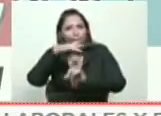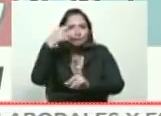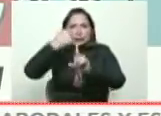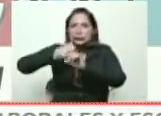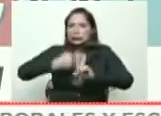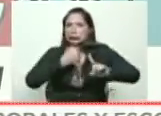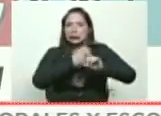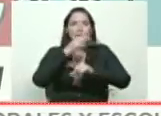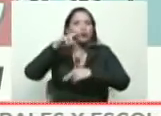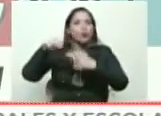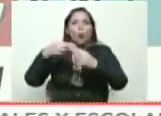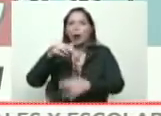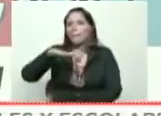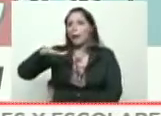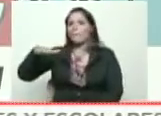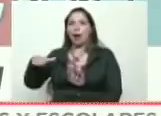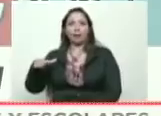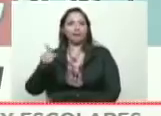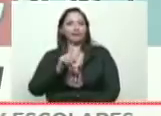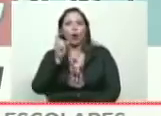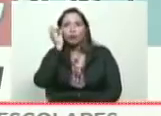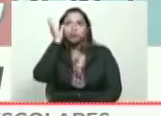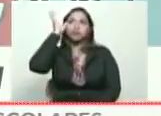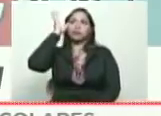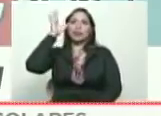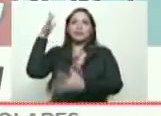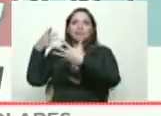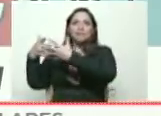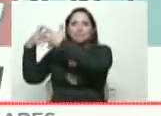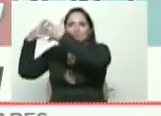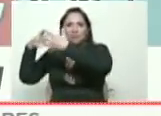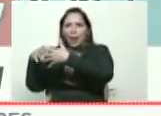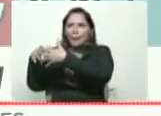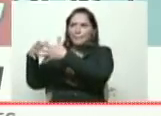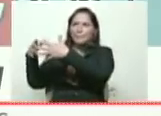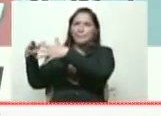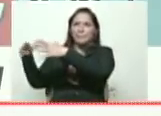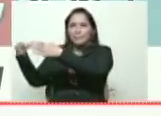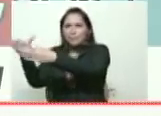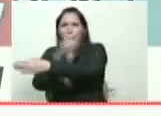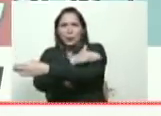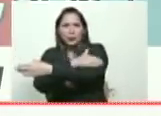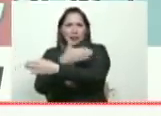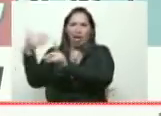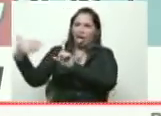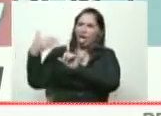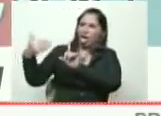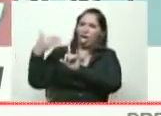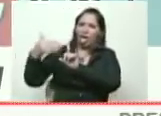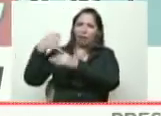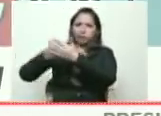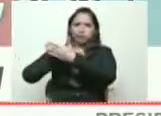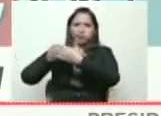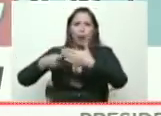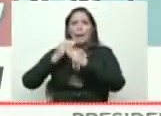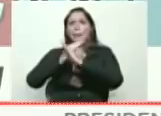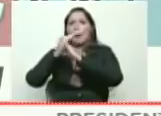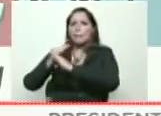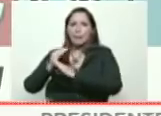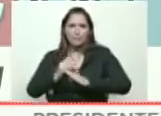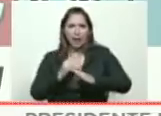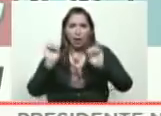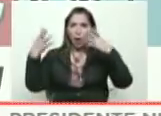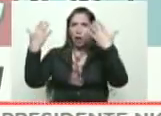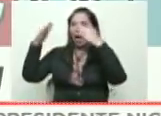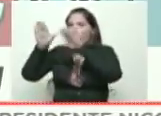jamás retrocede. No crea el imperialismo, no crea la oposición venezolana que con amenazas, que con bloqueos van a lograr la rendición.